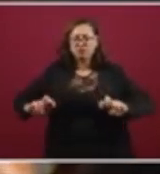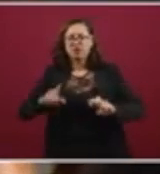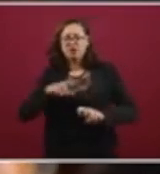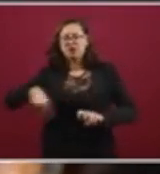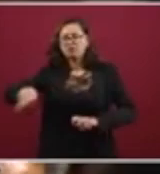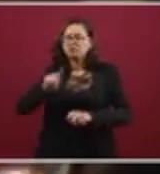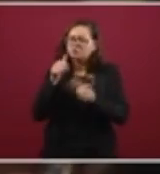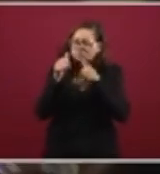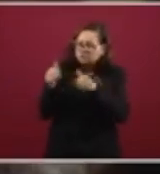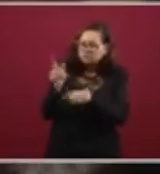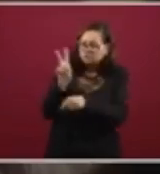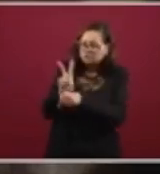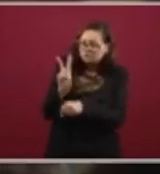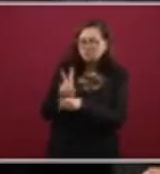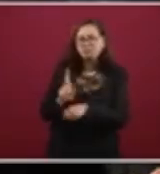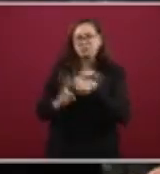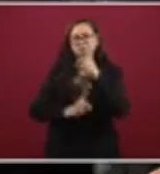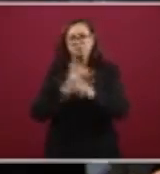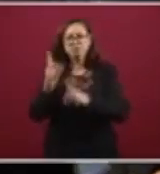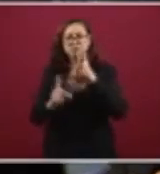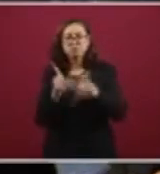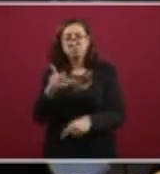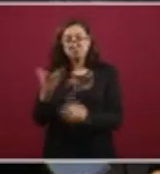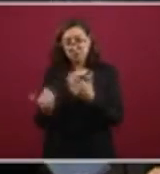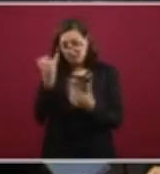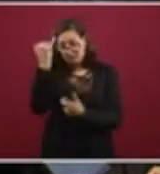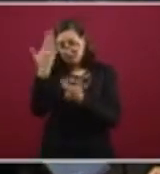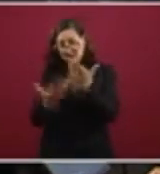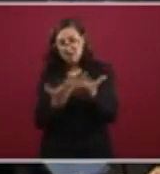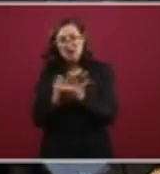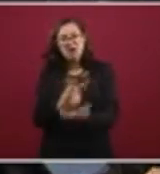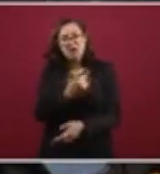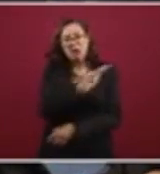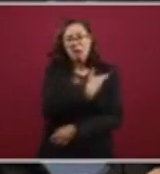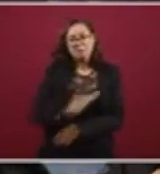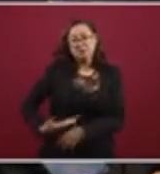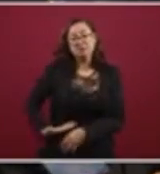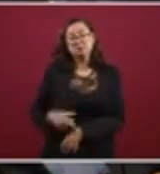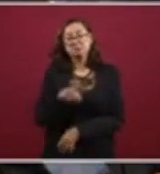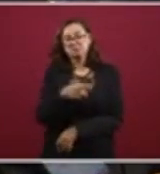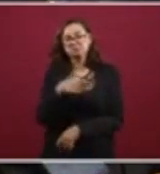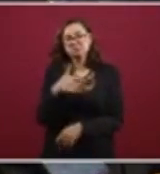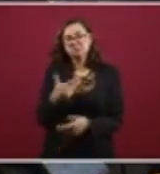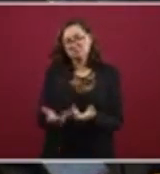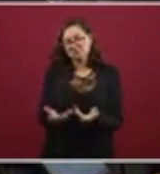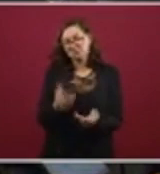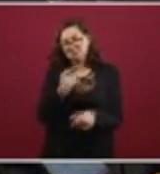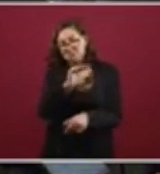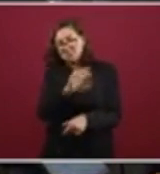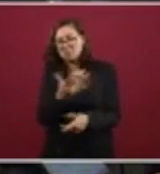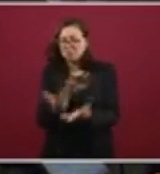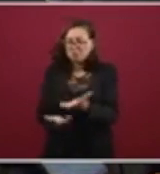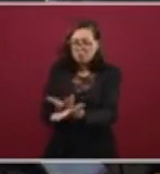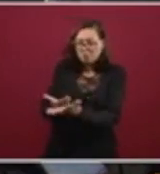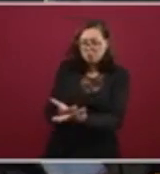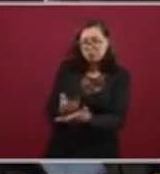hacer un decreto o una iniciativa preferente. ¿Cómo va en eso a la licenciada?